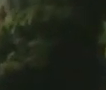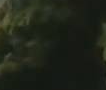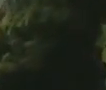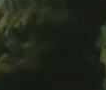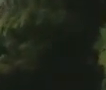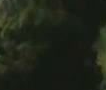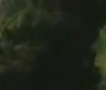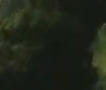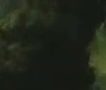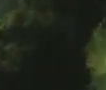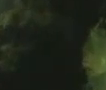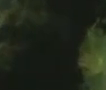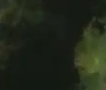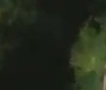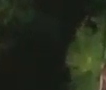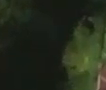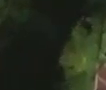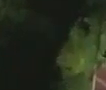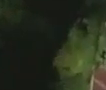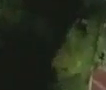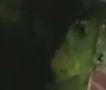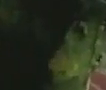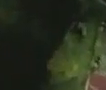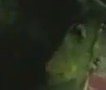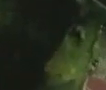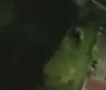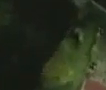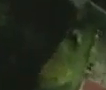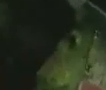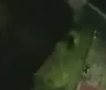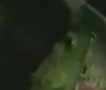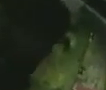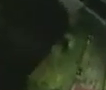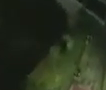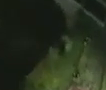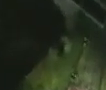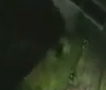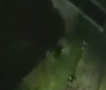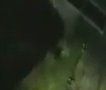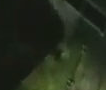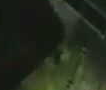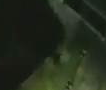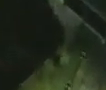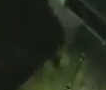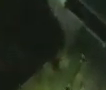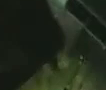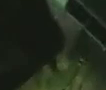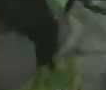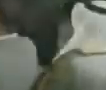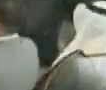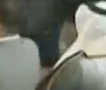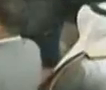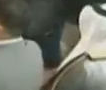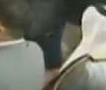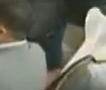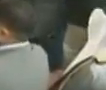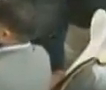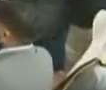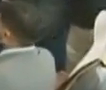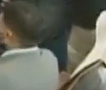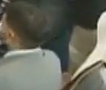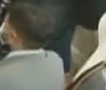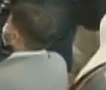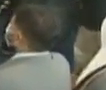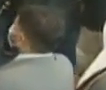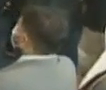Sí, muchísimas gracias por el contacto informativo que establecemos a esta hora desde el Palacio de Miraflores. En esta oportunidad, en el